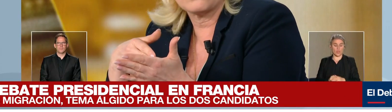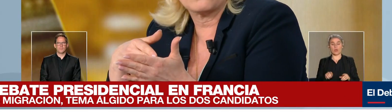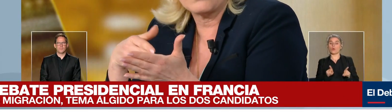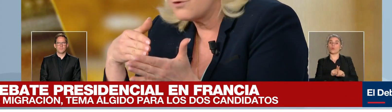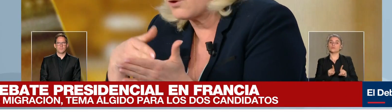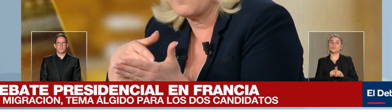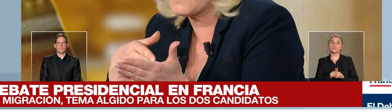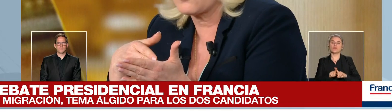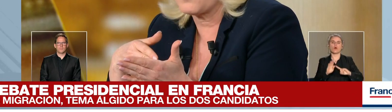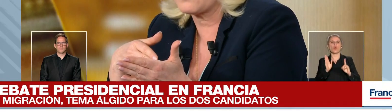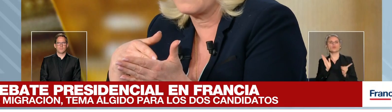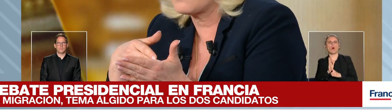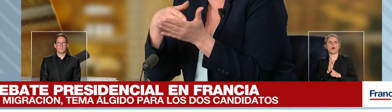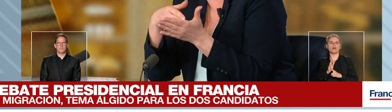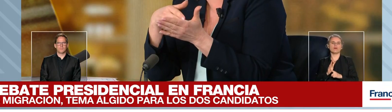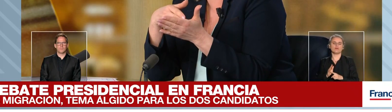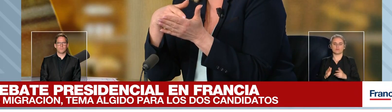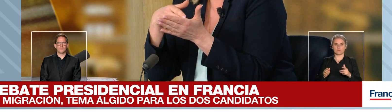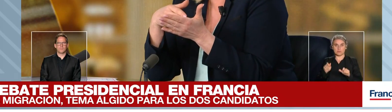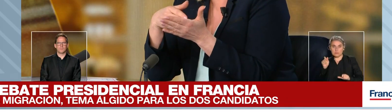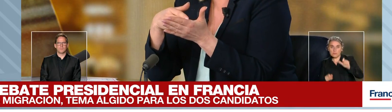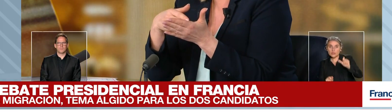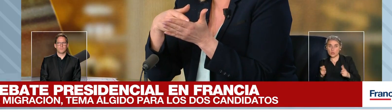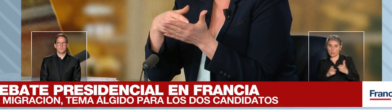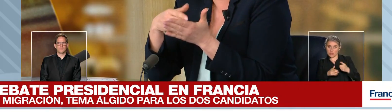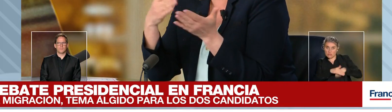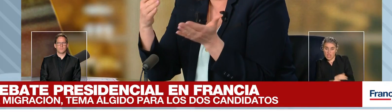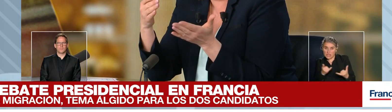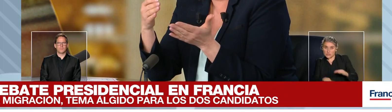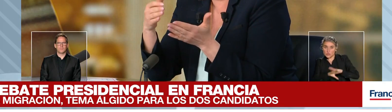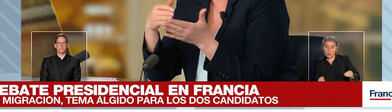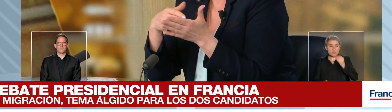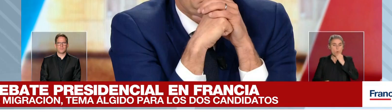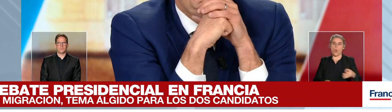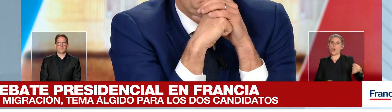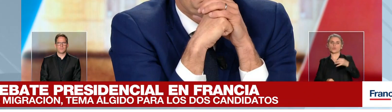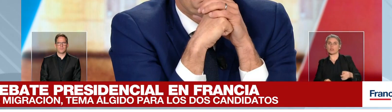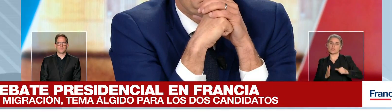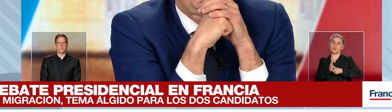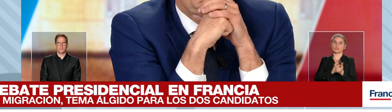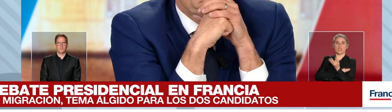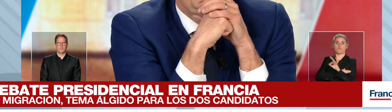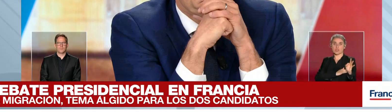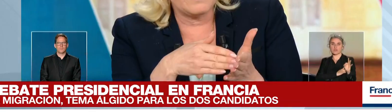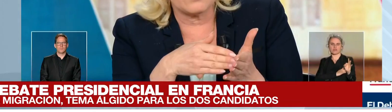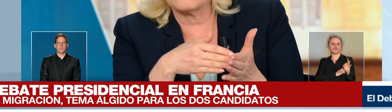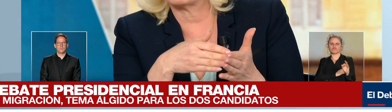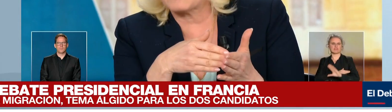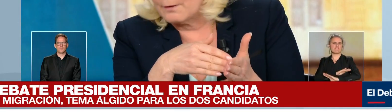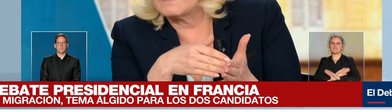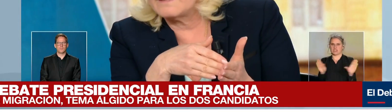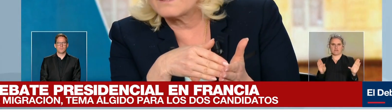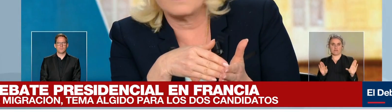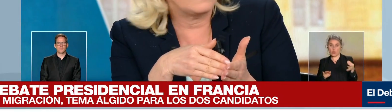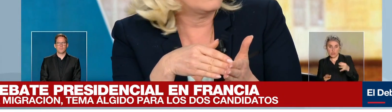También habrá la supresión del derecho al suelo, porque creo que la nacionalidad francesa se hereda o no se hereda, no se puede